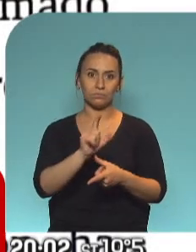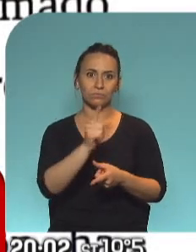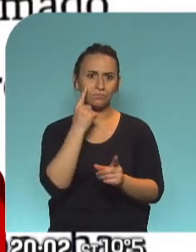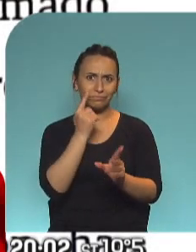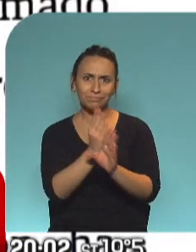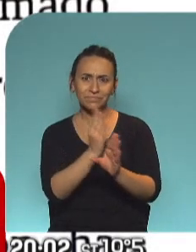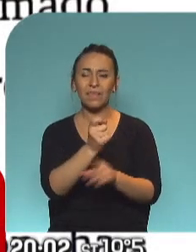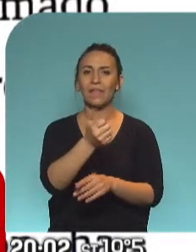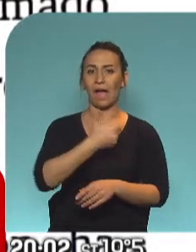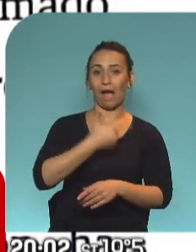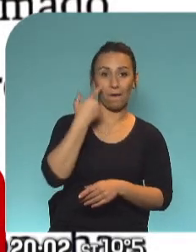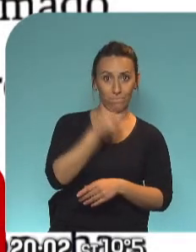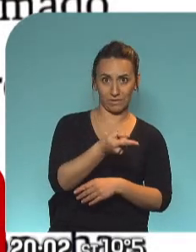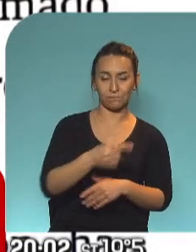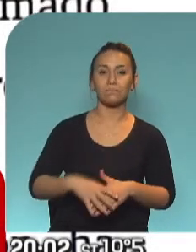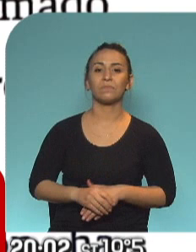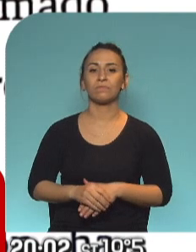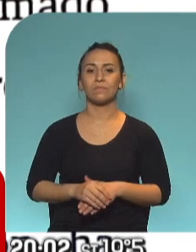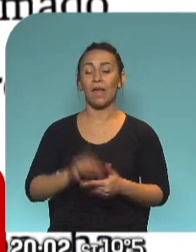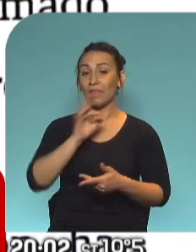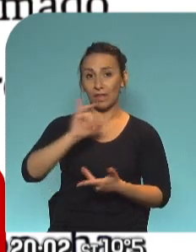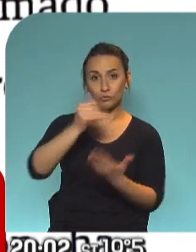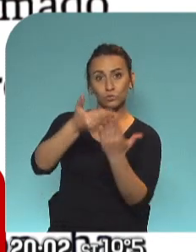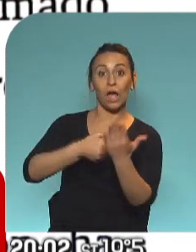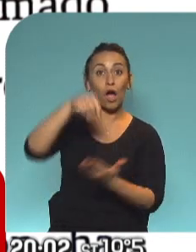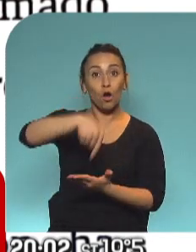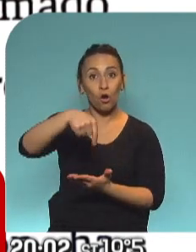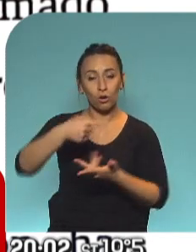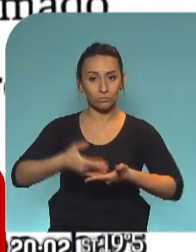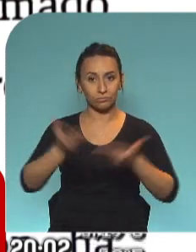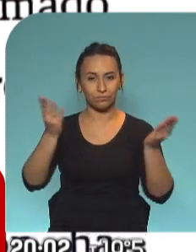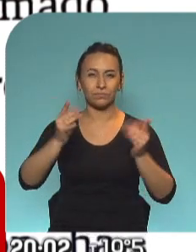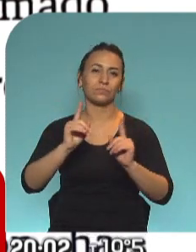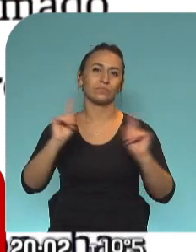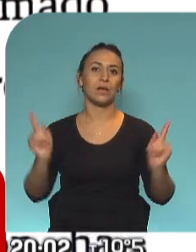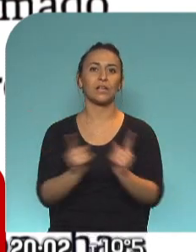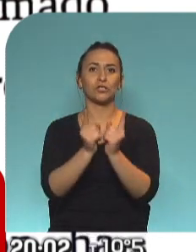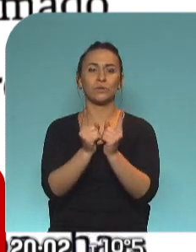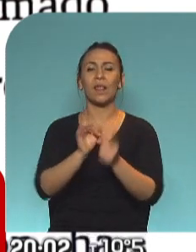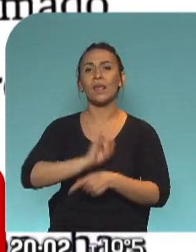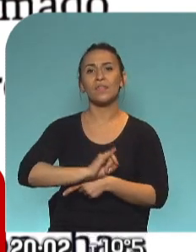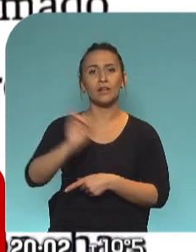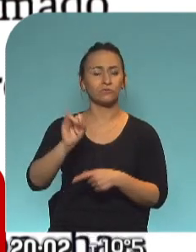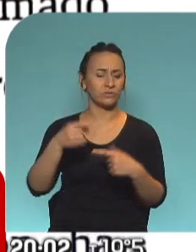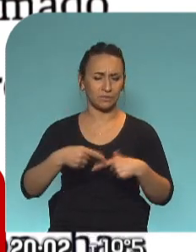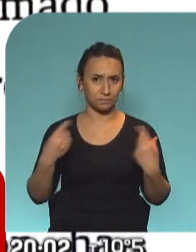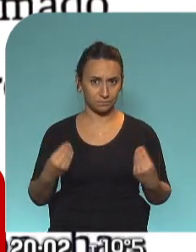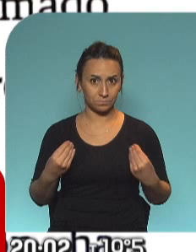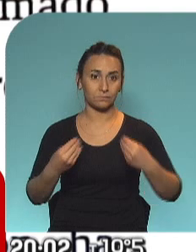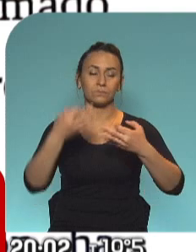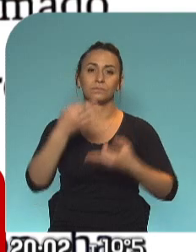hoy y que allí vemos y que podemos empezar a resumir. La denuncia que consta de